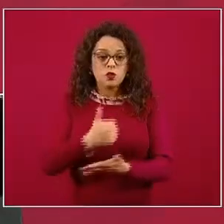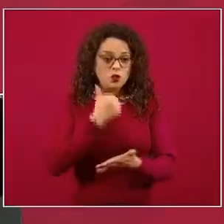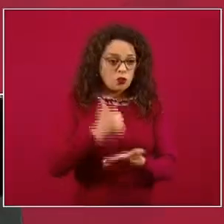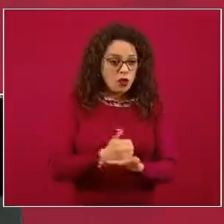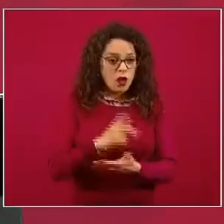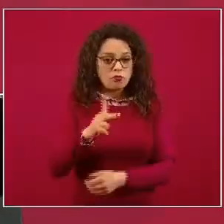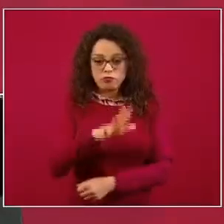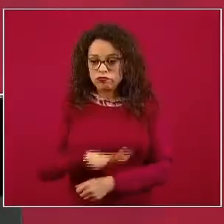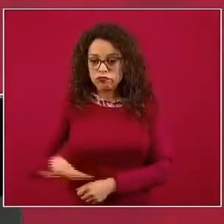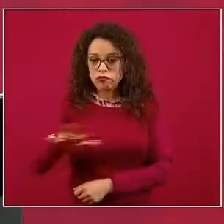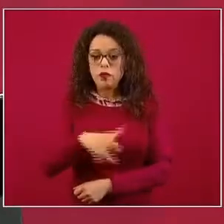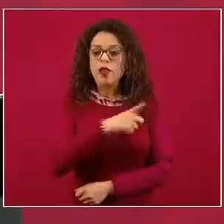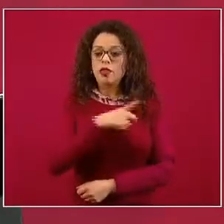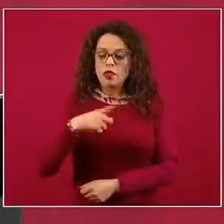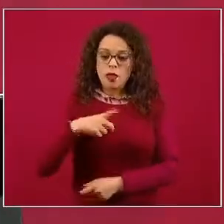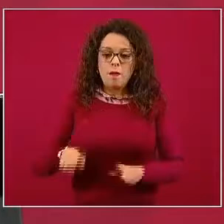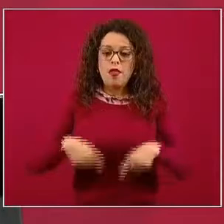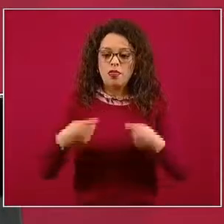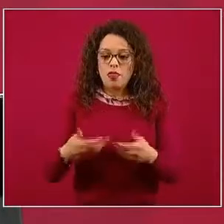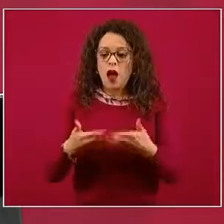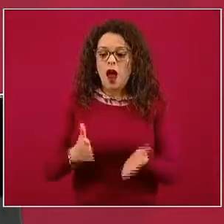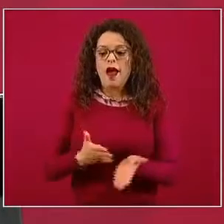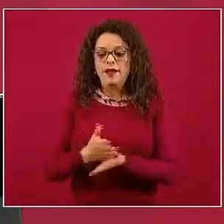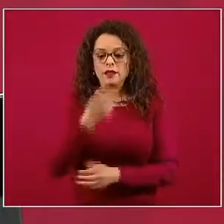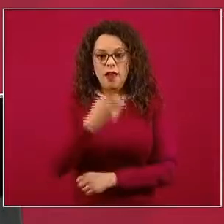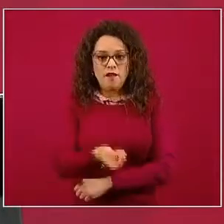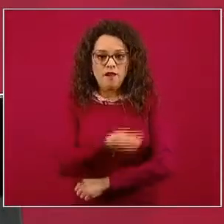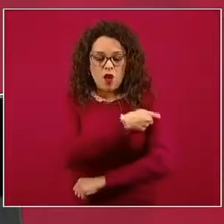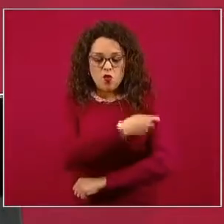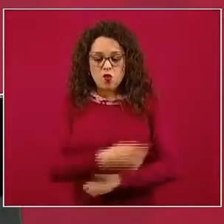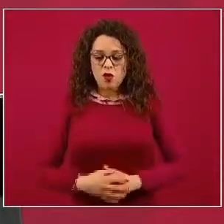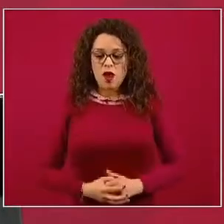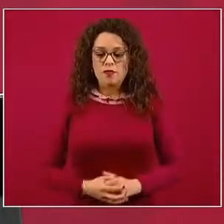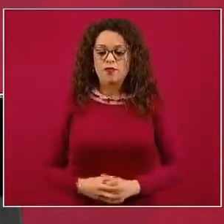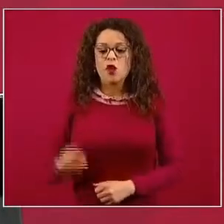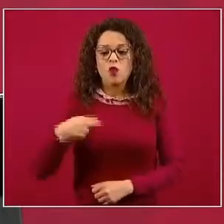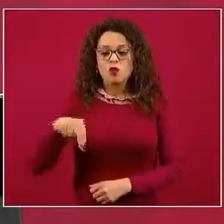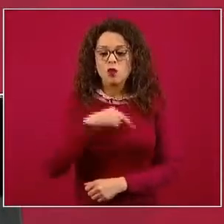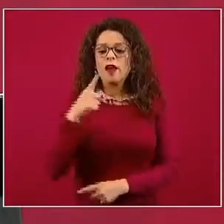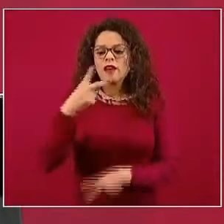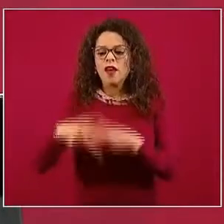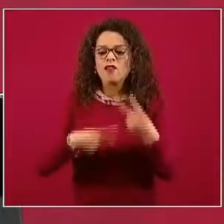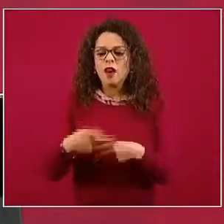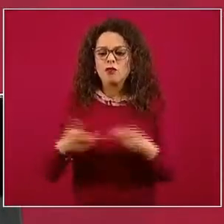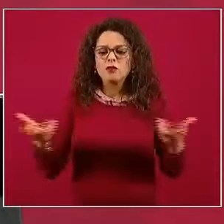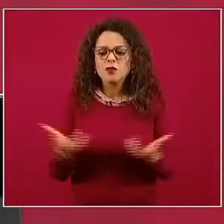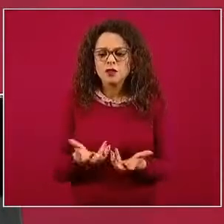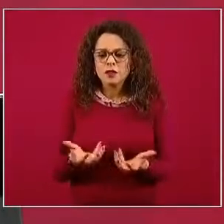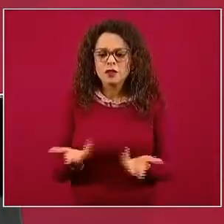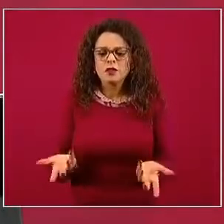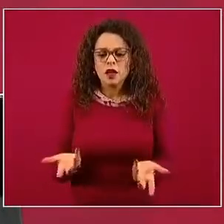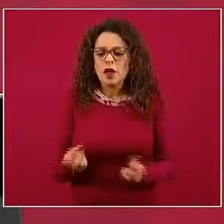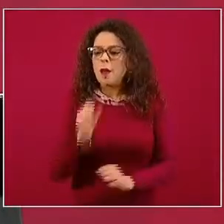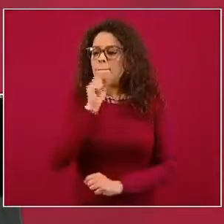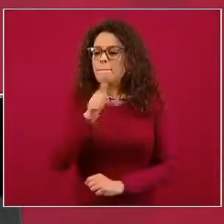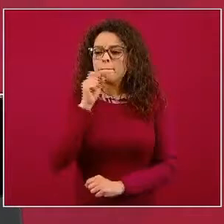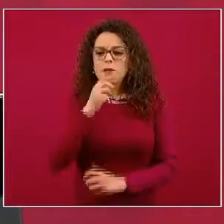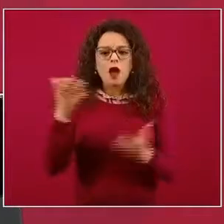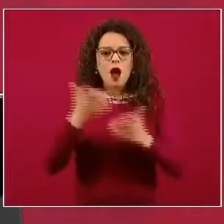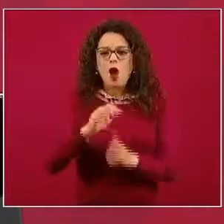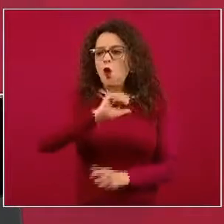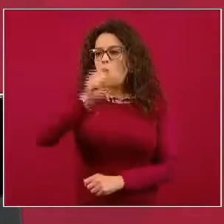etcétera, tengan acceso a la vacuna. Y lo que vamos a hacer es lo que tradicionalmente se hace para todas las demás